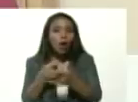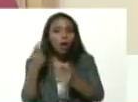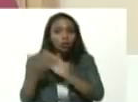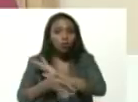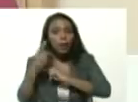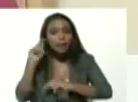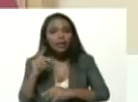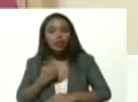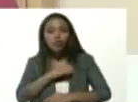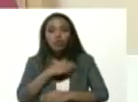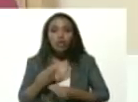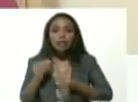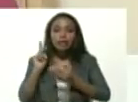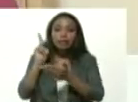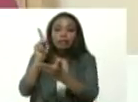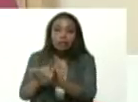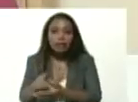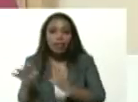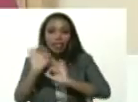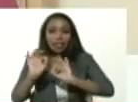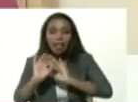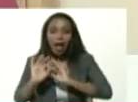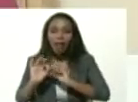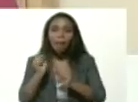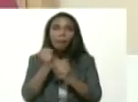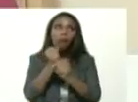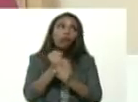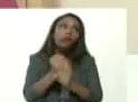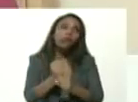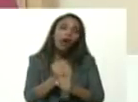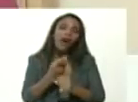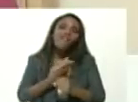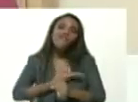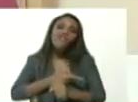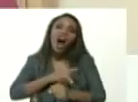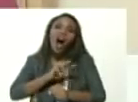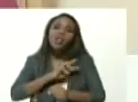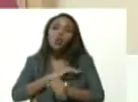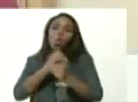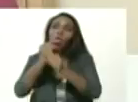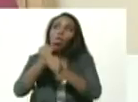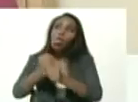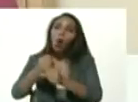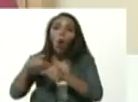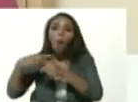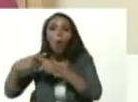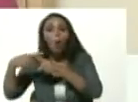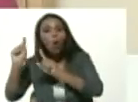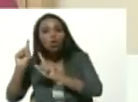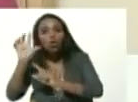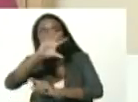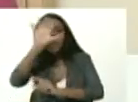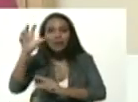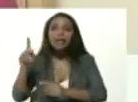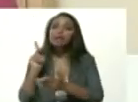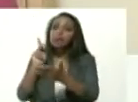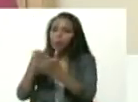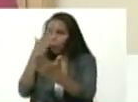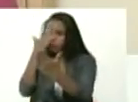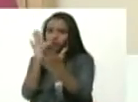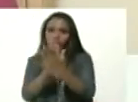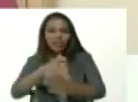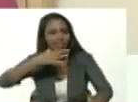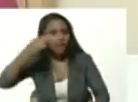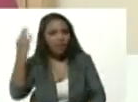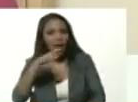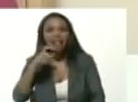le llegamos de verdad, sin intermediarios, sin falsas promesas como hacen en otros países, le llegamos de verdad, verdadita, a quien